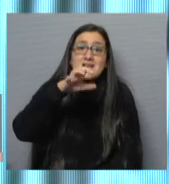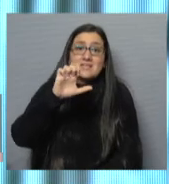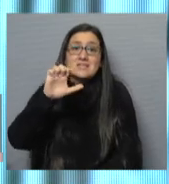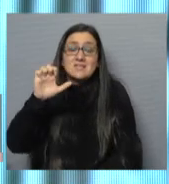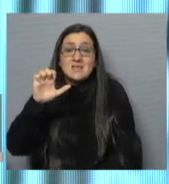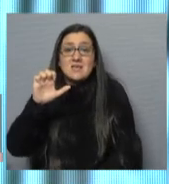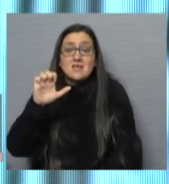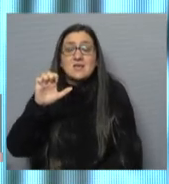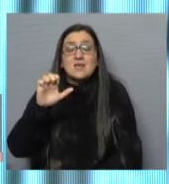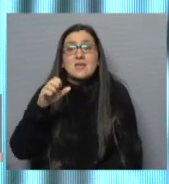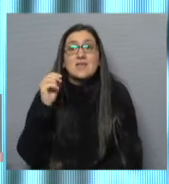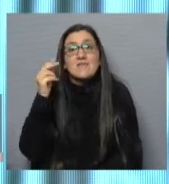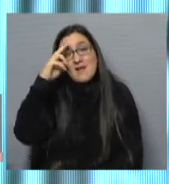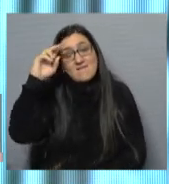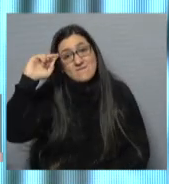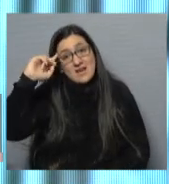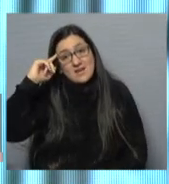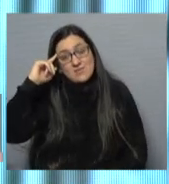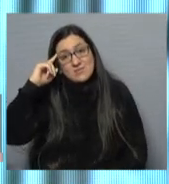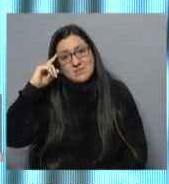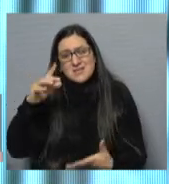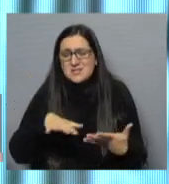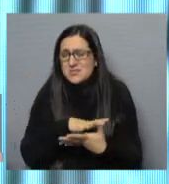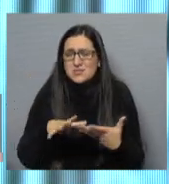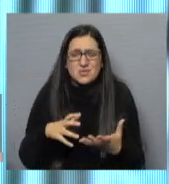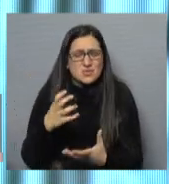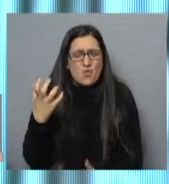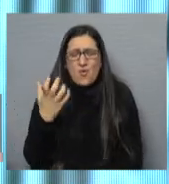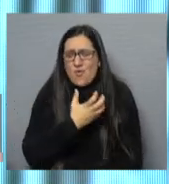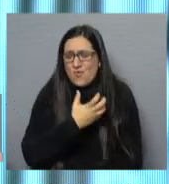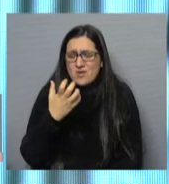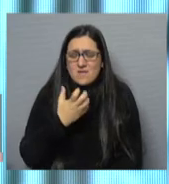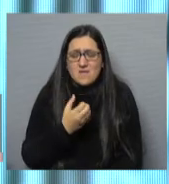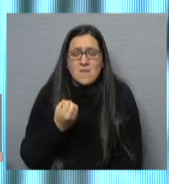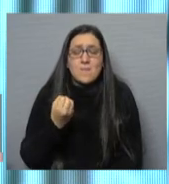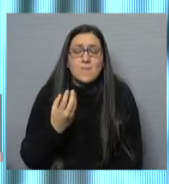Vilar de Bo, están en condiciones terribles. Uh-huh. Es decir, el Vilar de Bo,